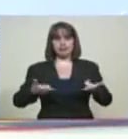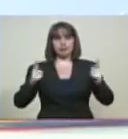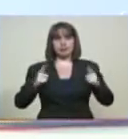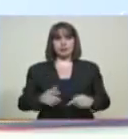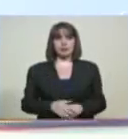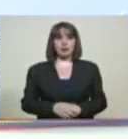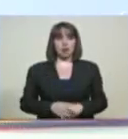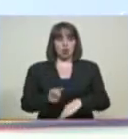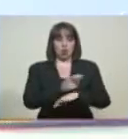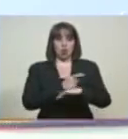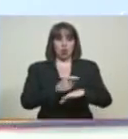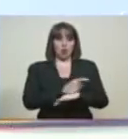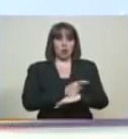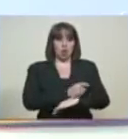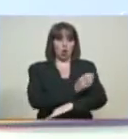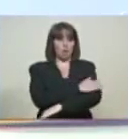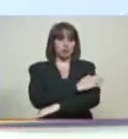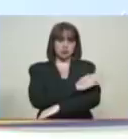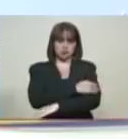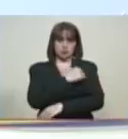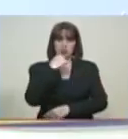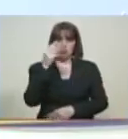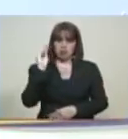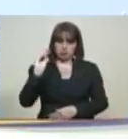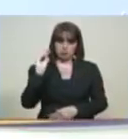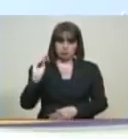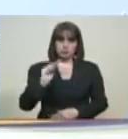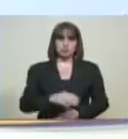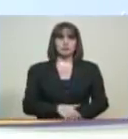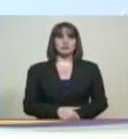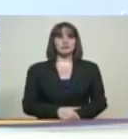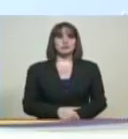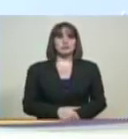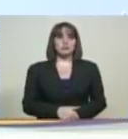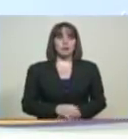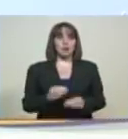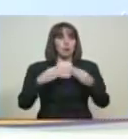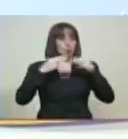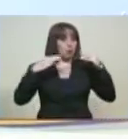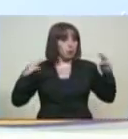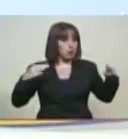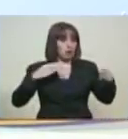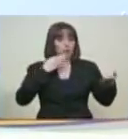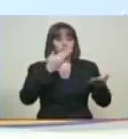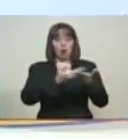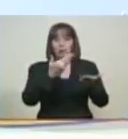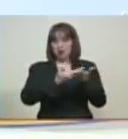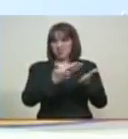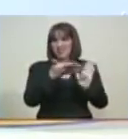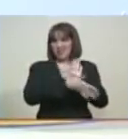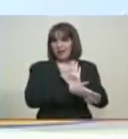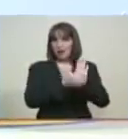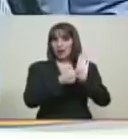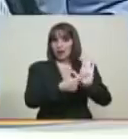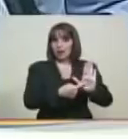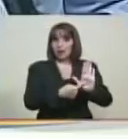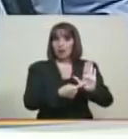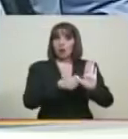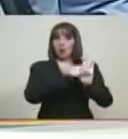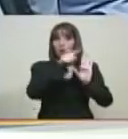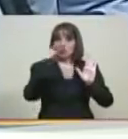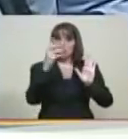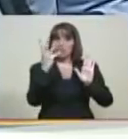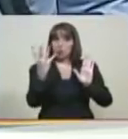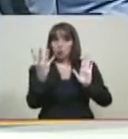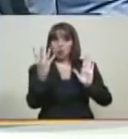gobernadores de la oposición se los digo y públicamente les propongo que se conviertan en